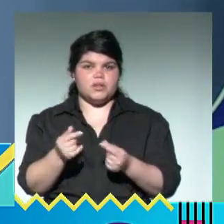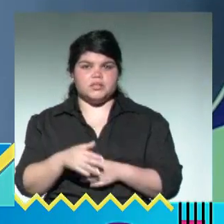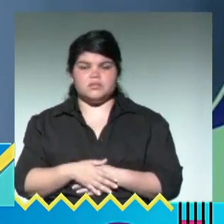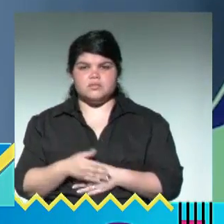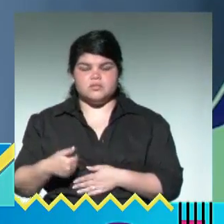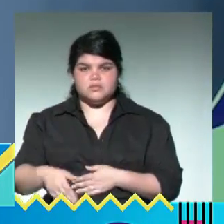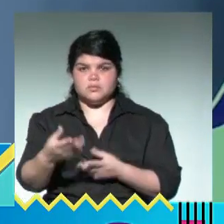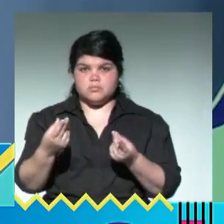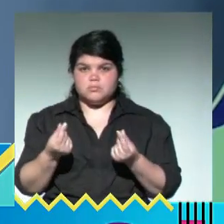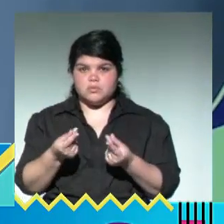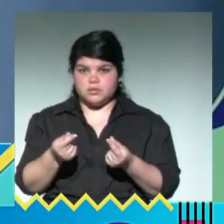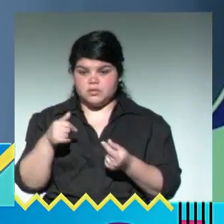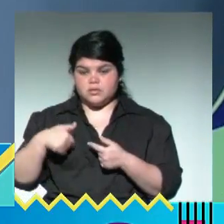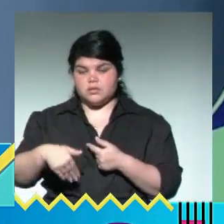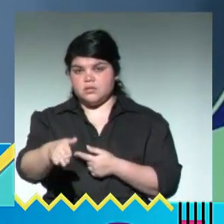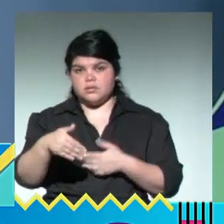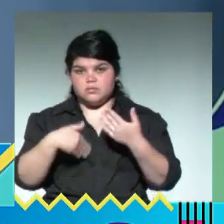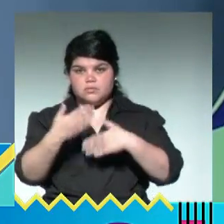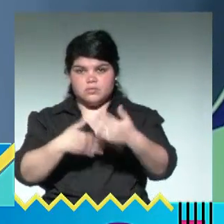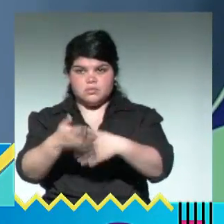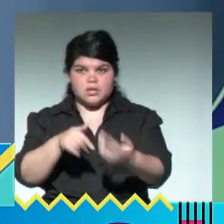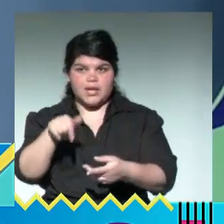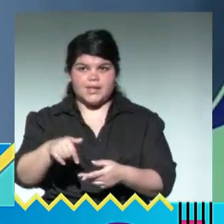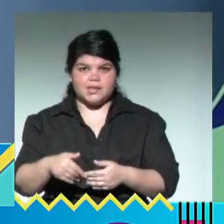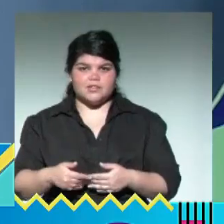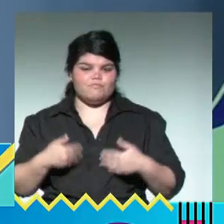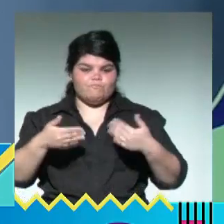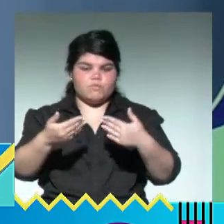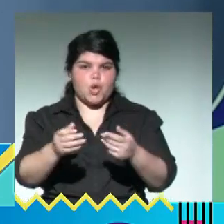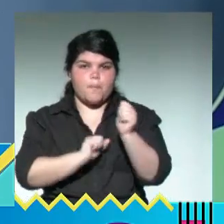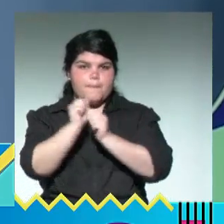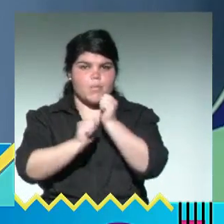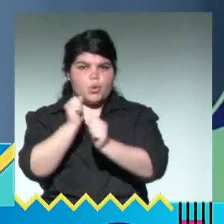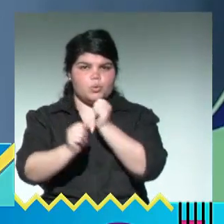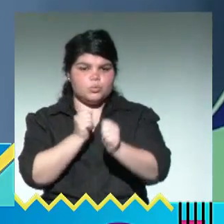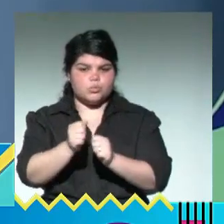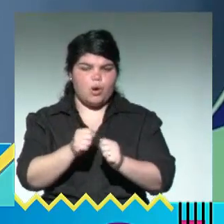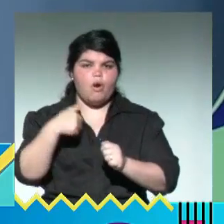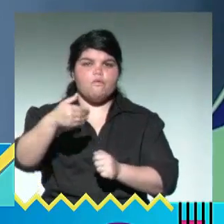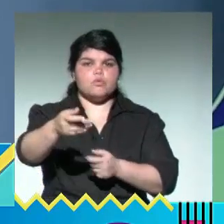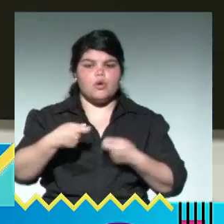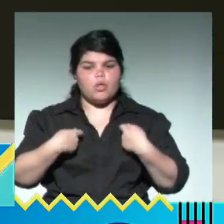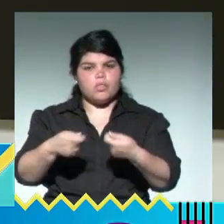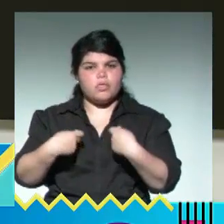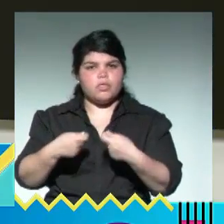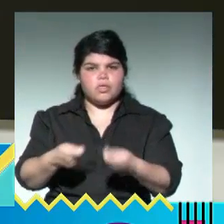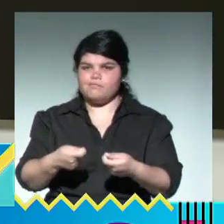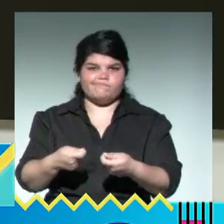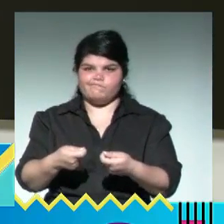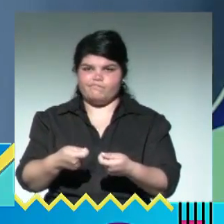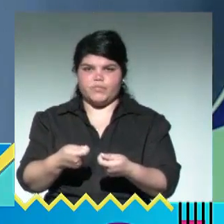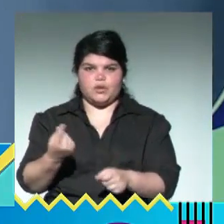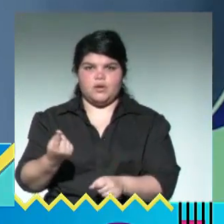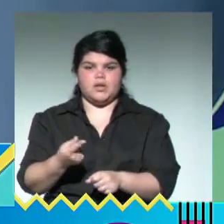que hace que, por ejemplo, la producción sea bastante inviable. Cualquier tipo de producción real o cualquier proyecto de inversión, tenés que pedirle una